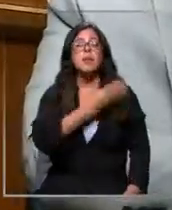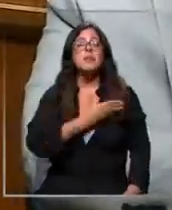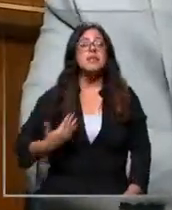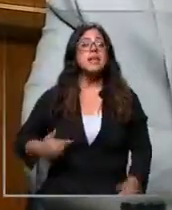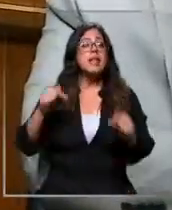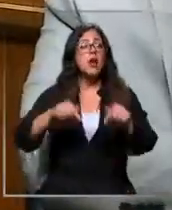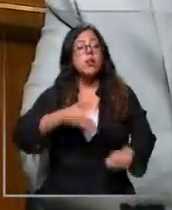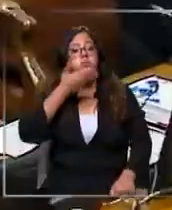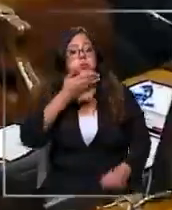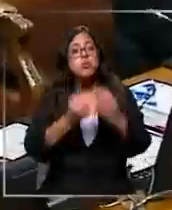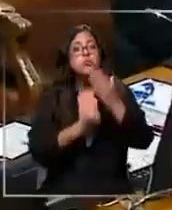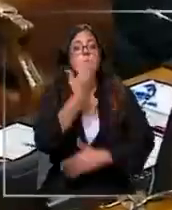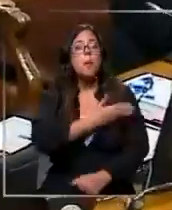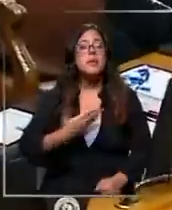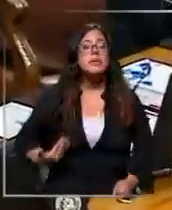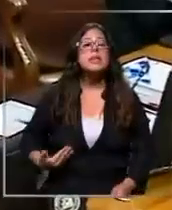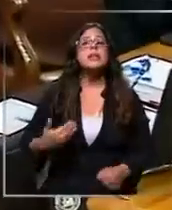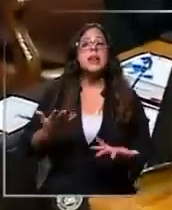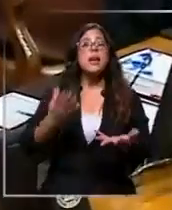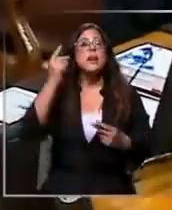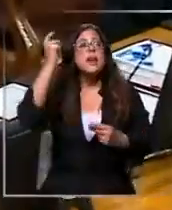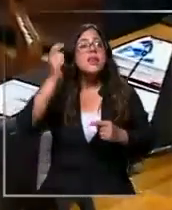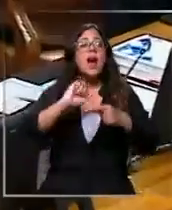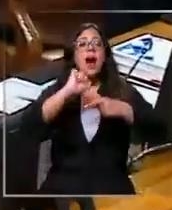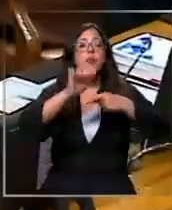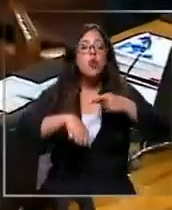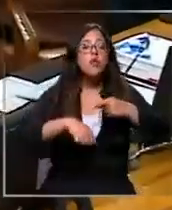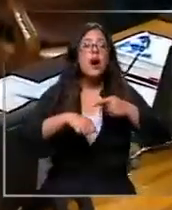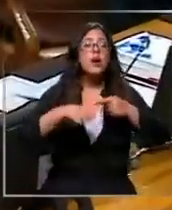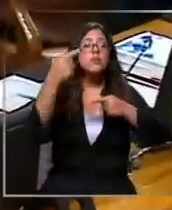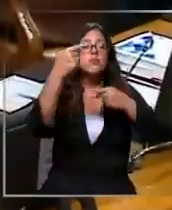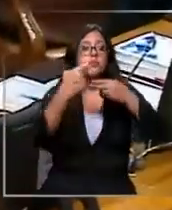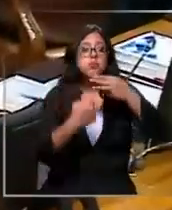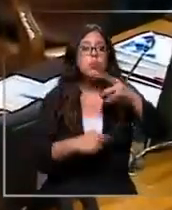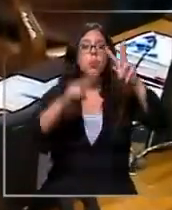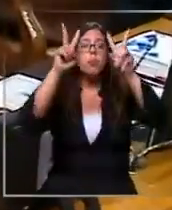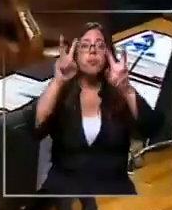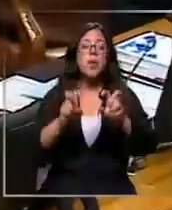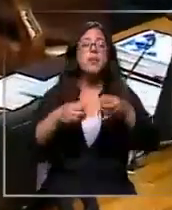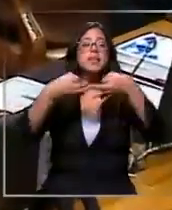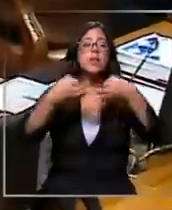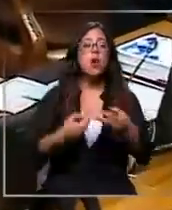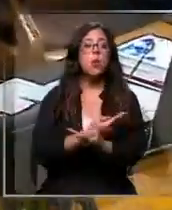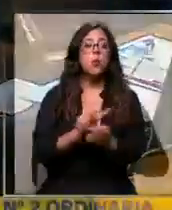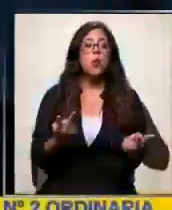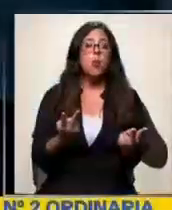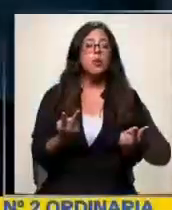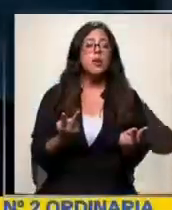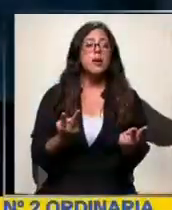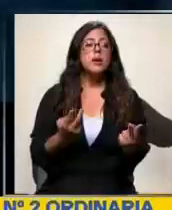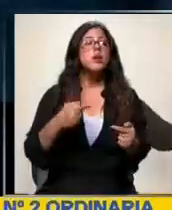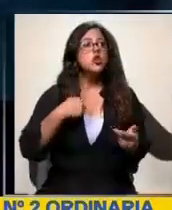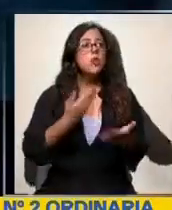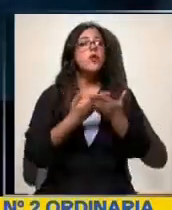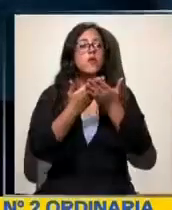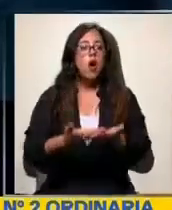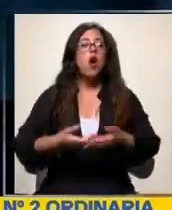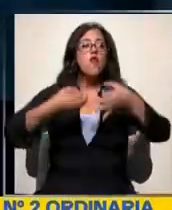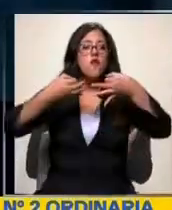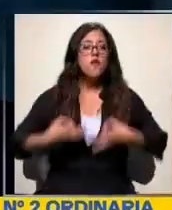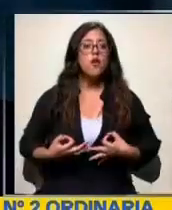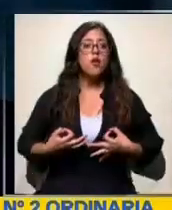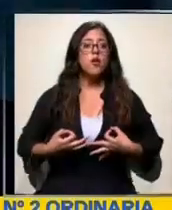presidente del Senado planteó la idea de aprobar en tiempo récord iniciativas relacionadas con la seguridad pública. Propongo